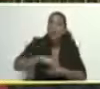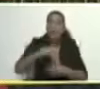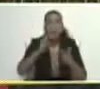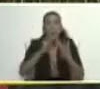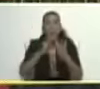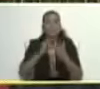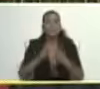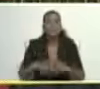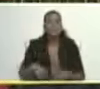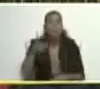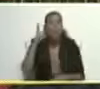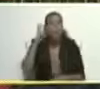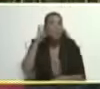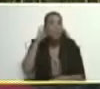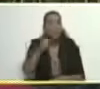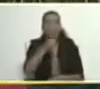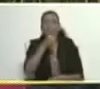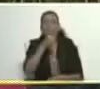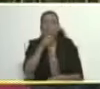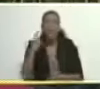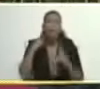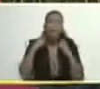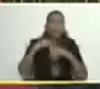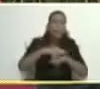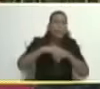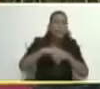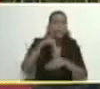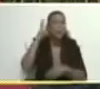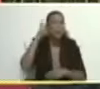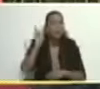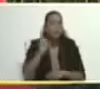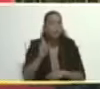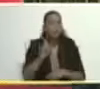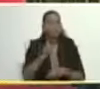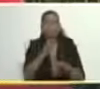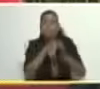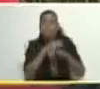Estoy perdiendo el sonido del micrófono. Disculpas.